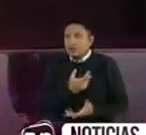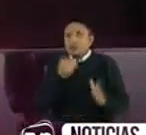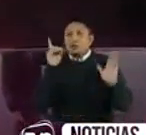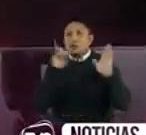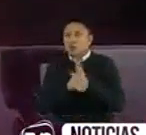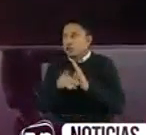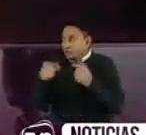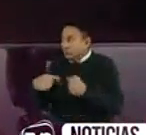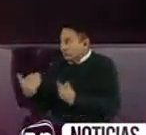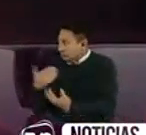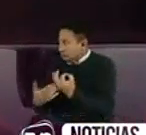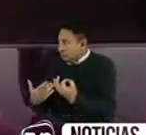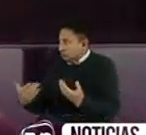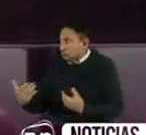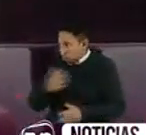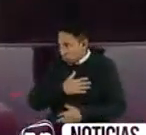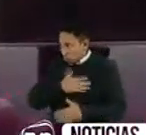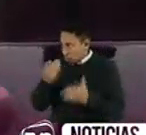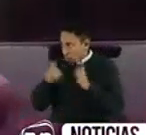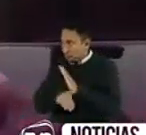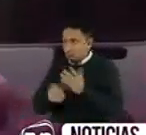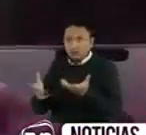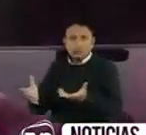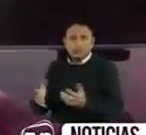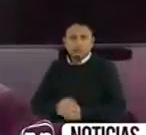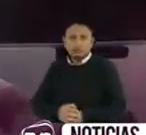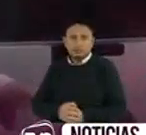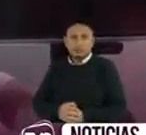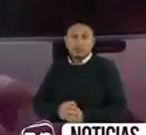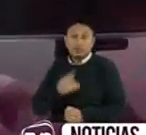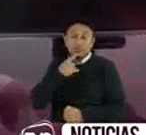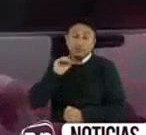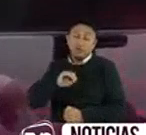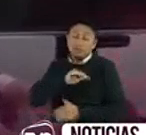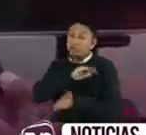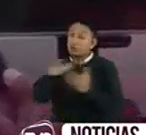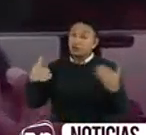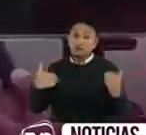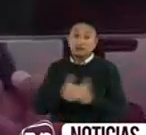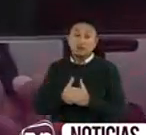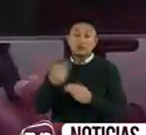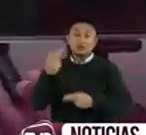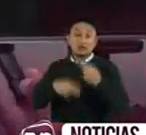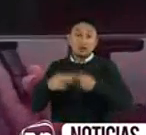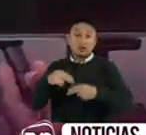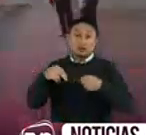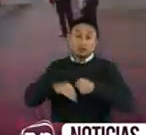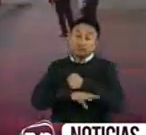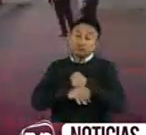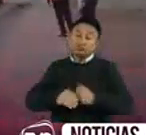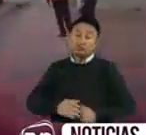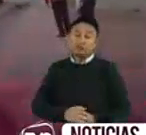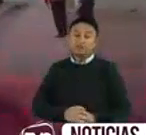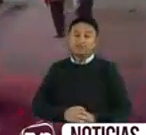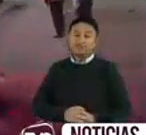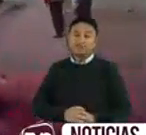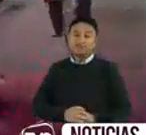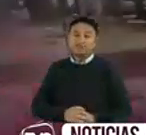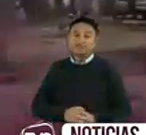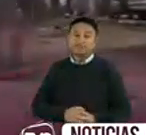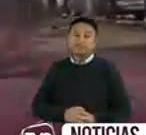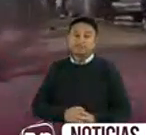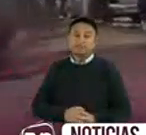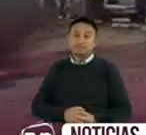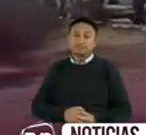persona que nos indique que es víctima de estas personas. Solo lo que indican que son todas las, todo el barrio es víctima de esto. Como de todo ahí en la viña del